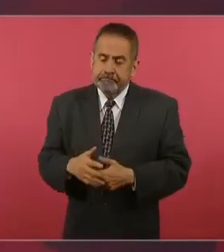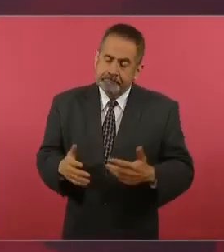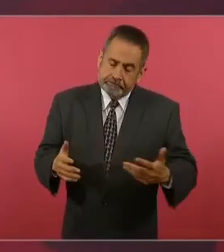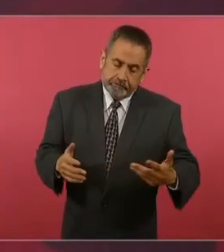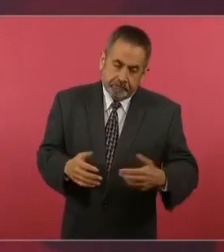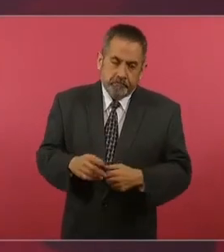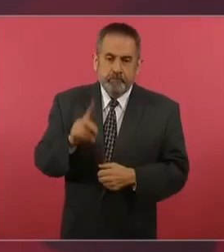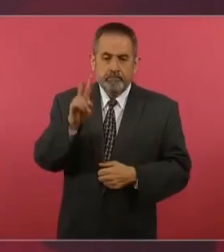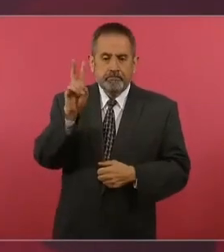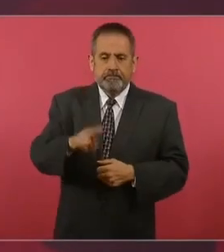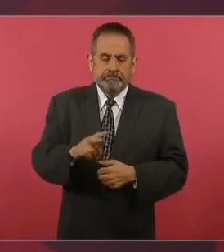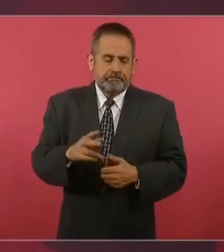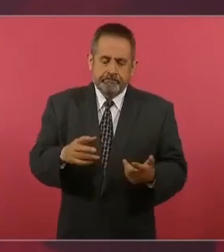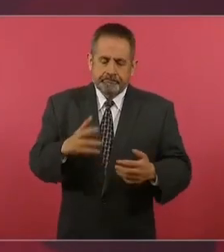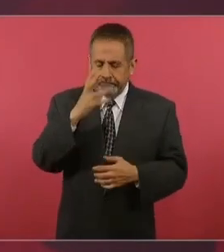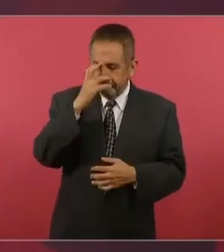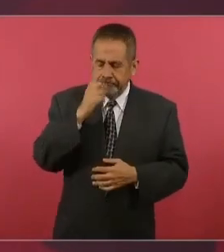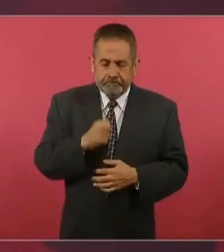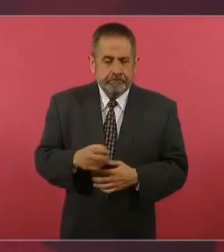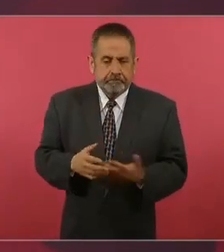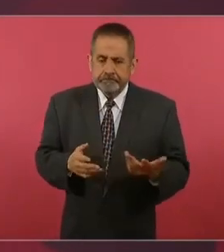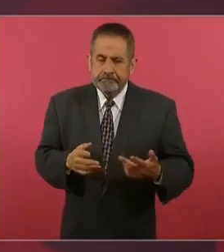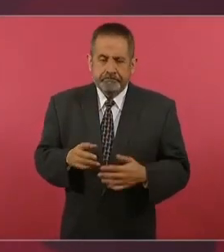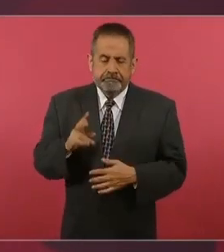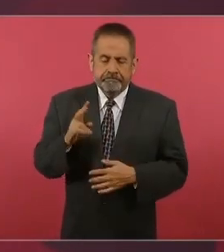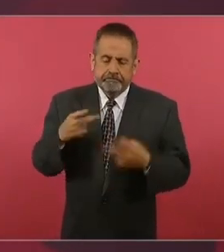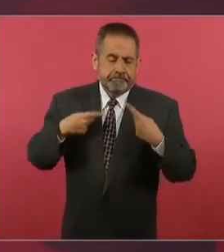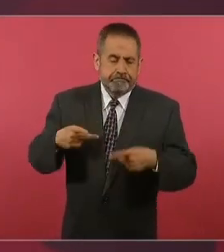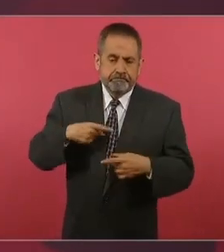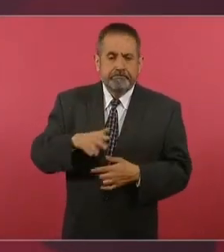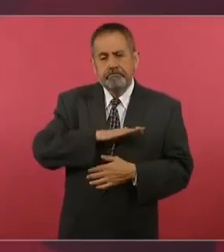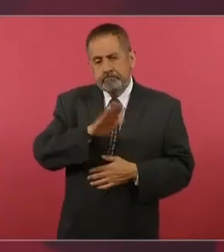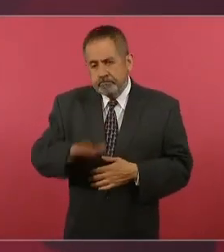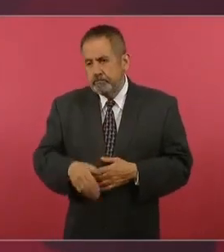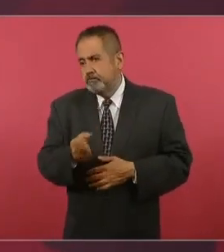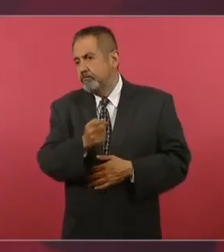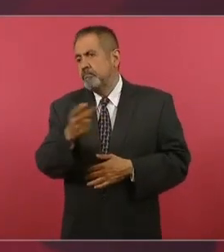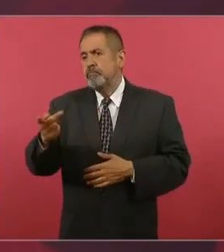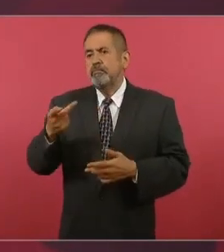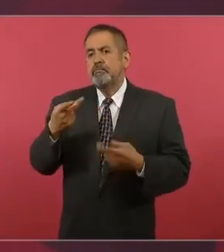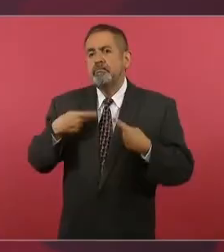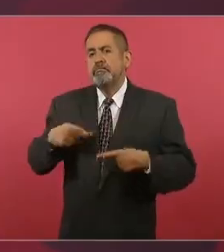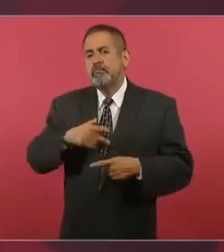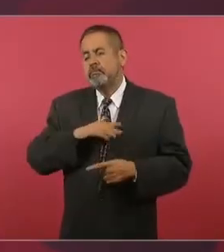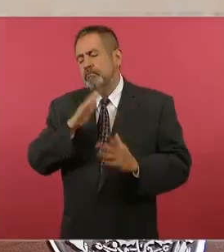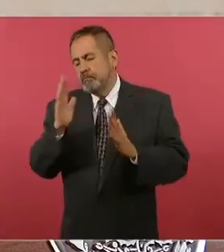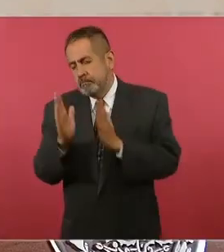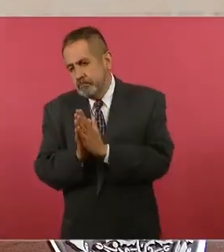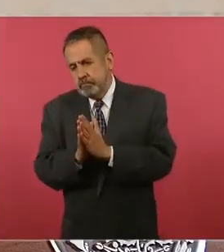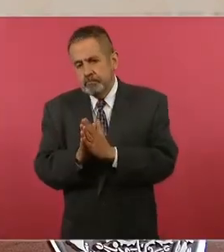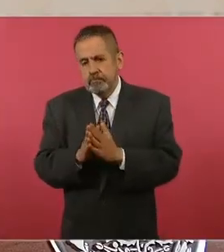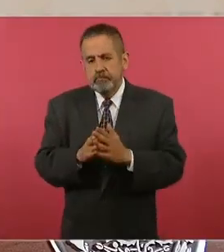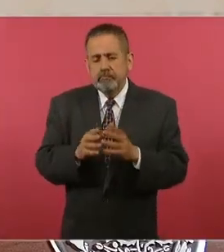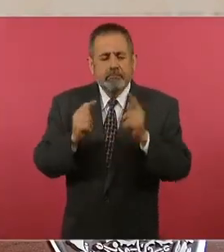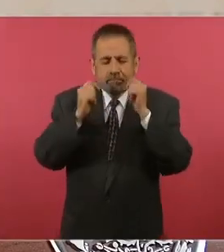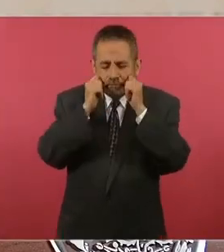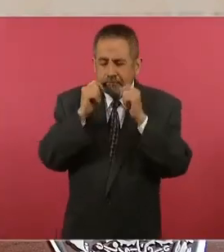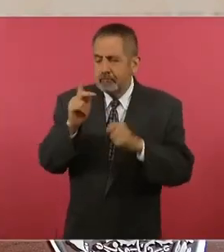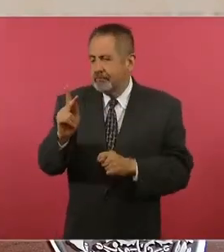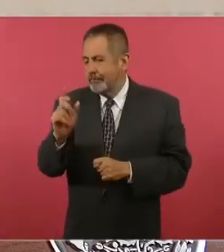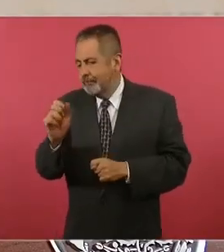triste pues es la pérdida de las vidas humanas, de los trabajadores, sean de la empresa